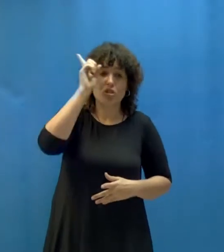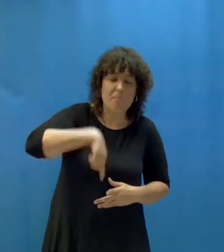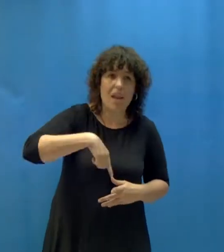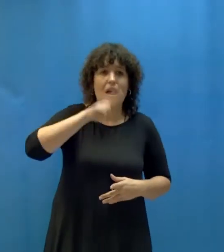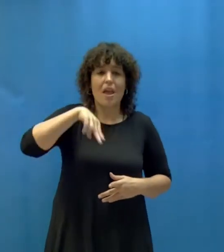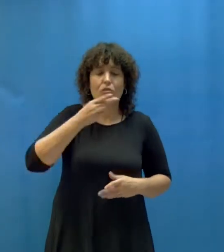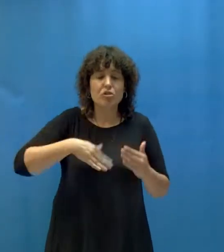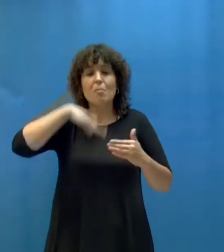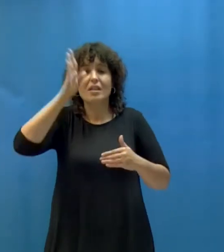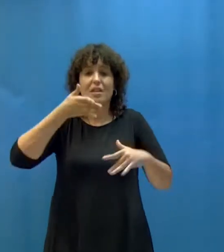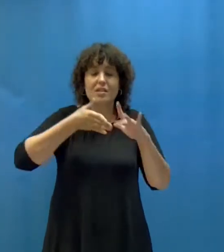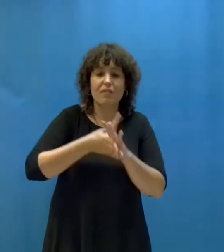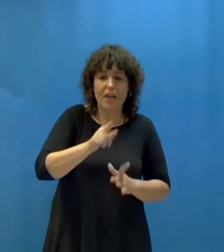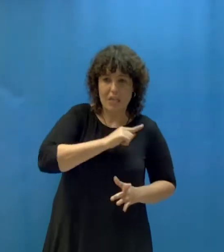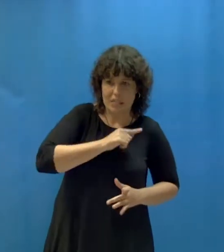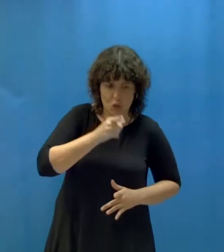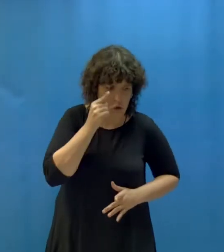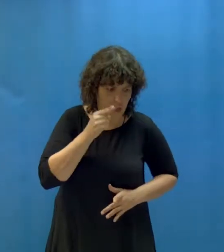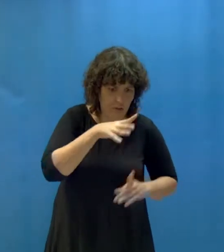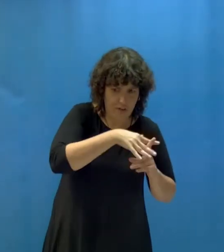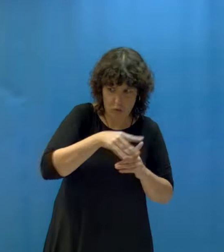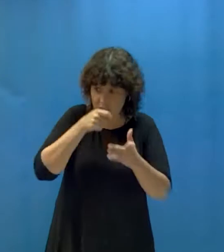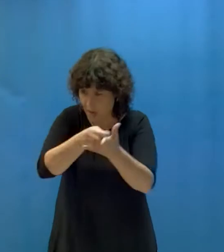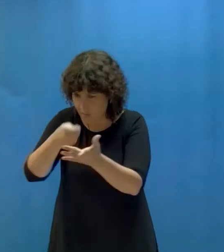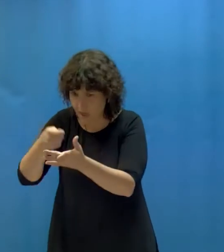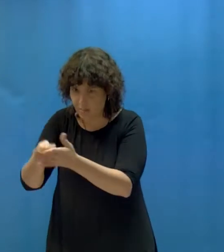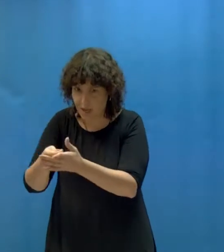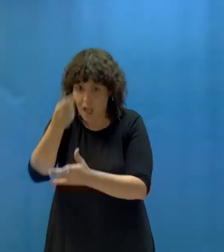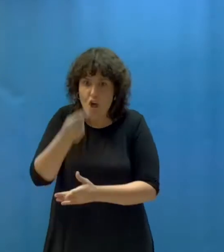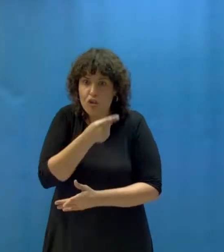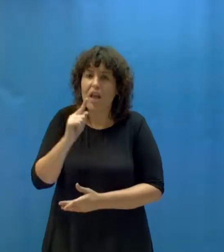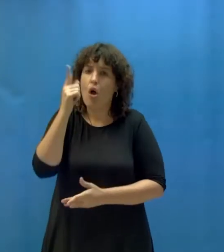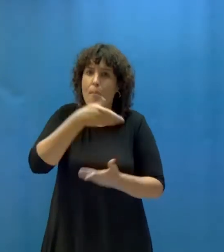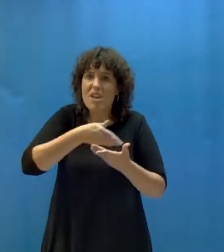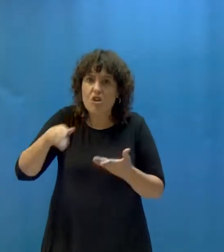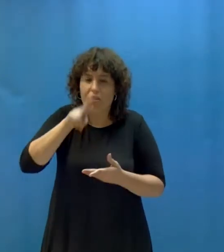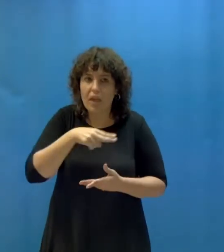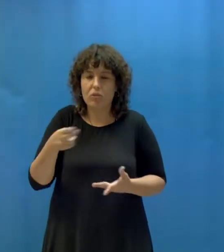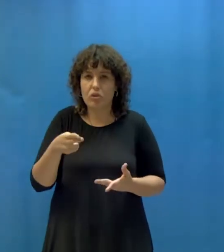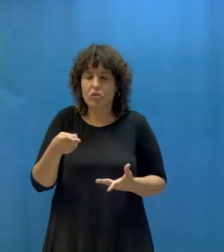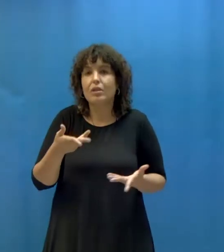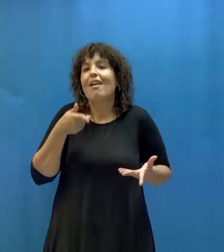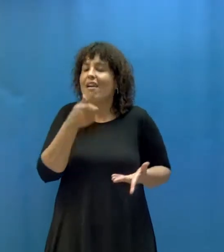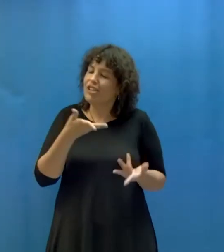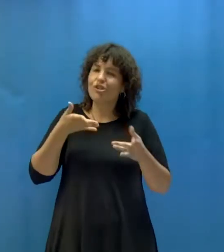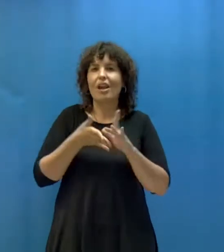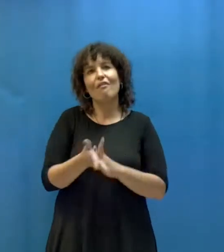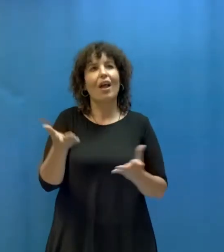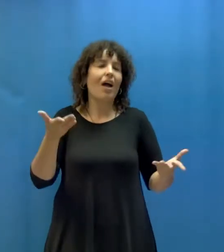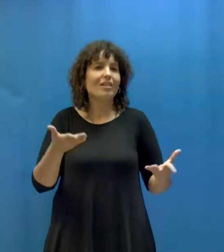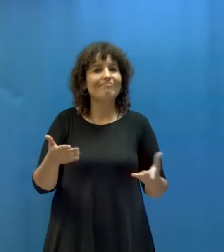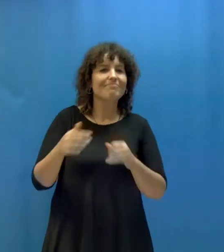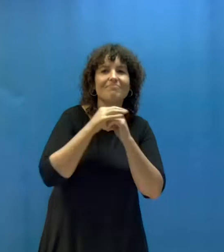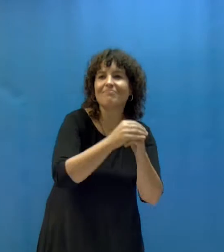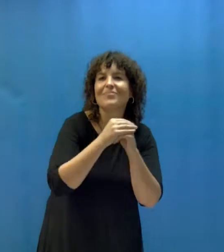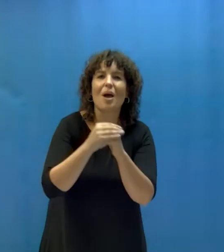pagando facturas del señor Simó que rondan el millón de euros. Desde luego, eso sí que sería fraternidad y camaradería entre